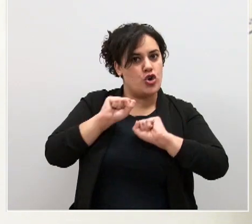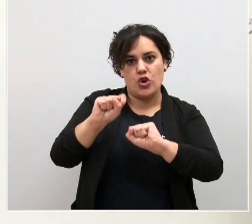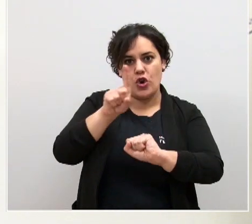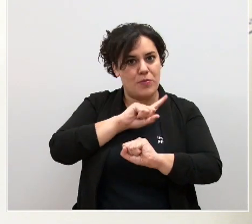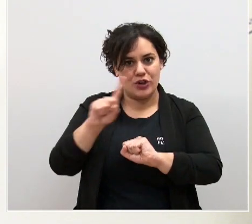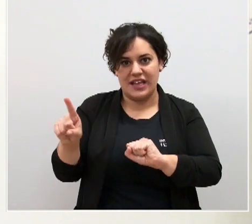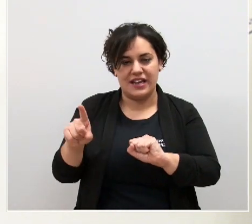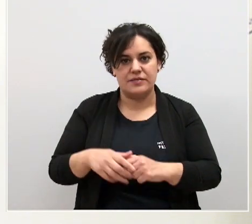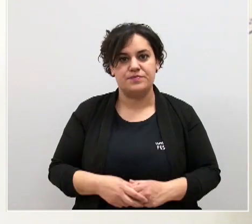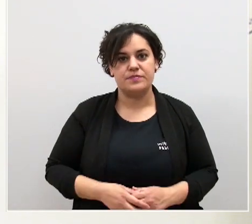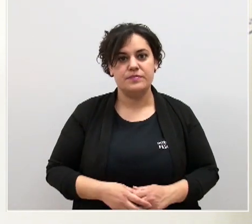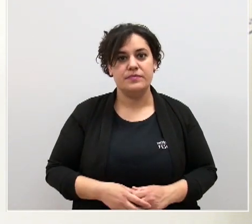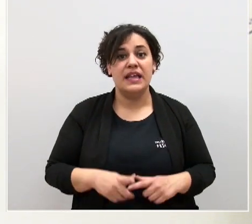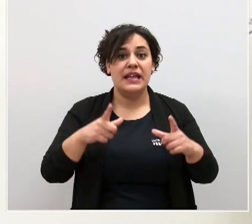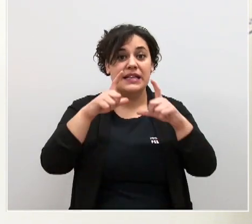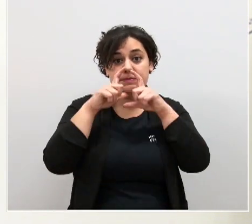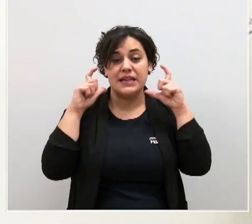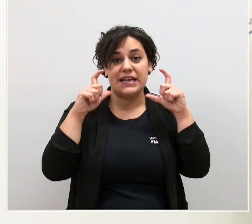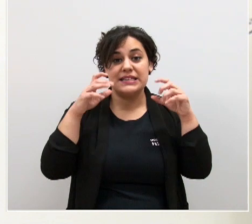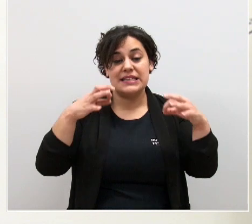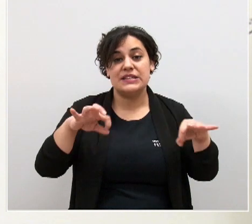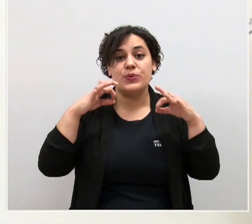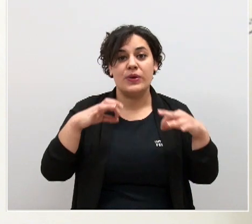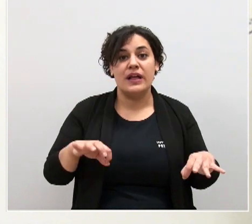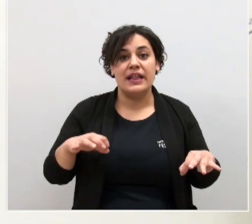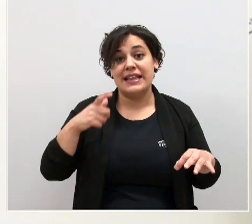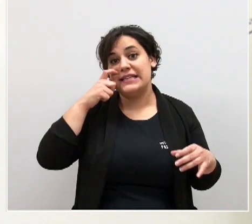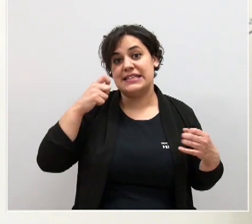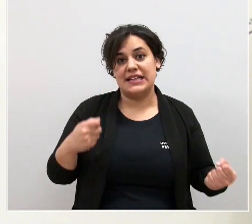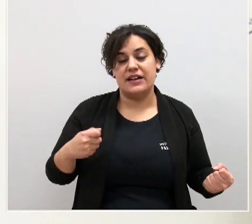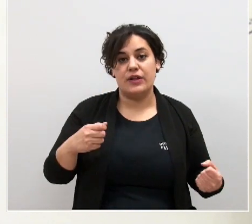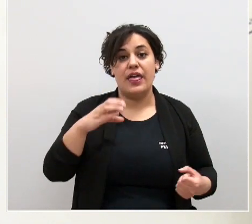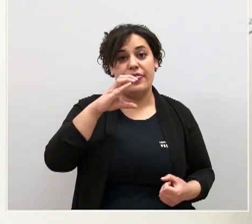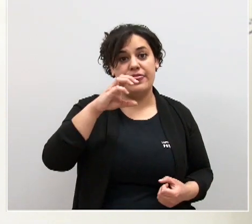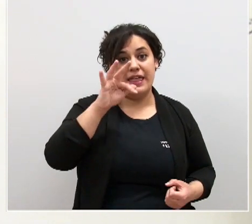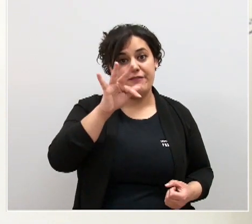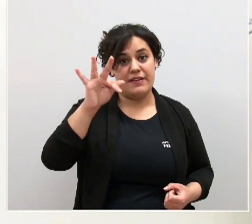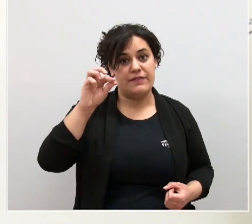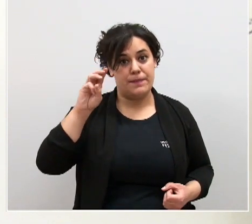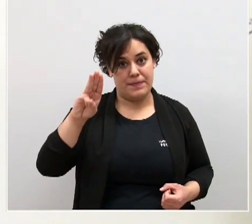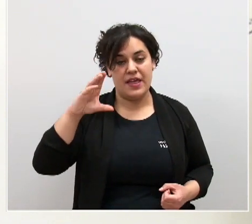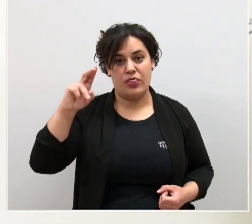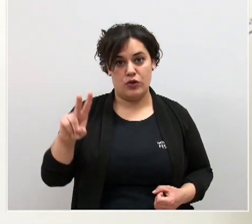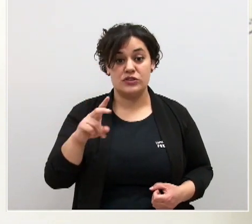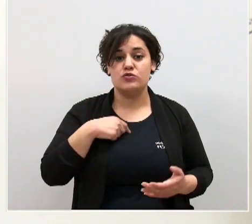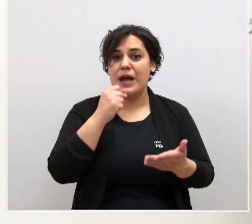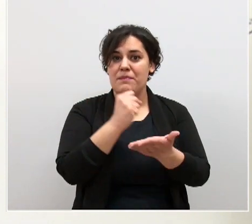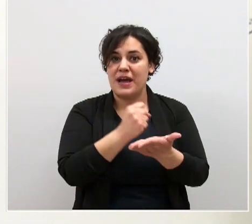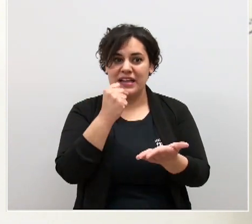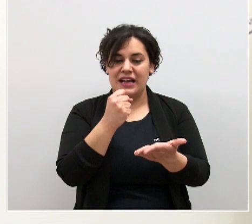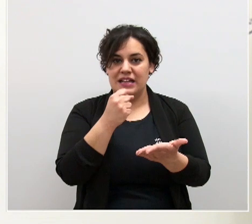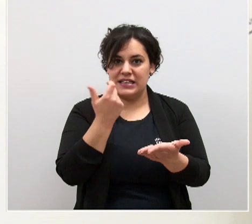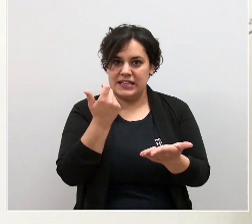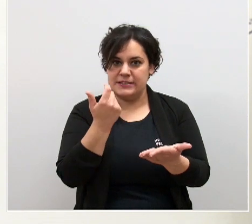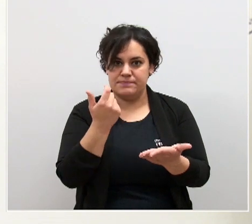mascarillas, en principio, de ámbito sanitario, son las FFP2, y un tipo de marca las que en principio parece ser que no cumplen